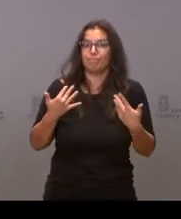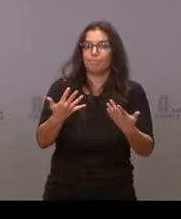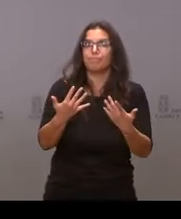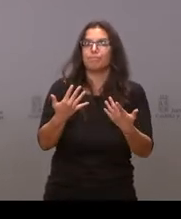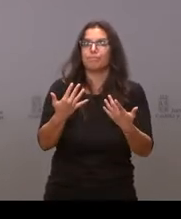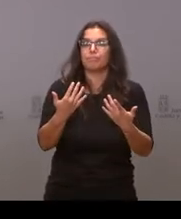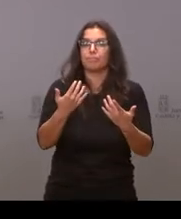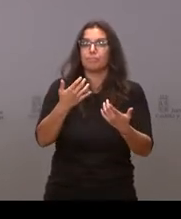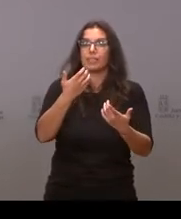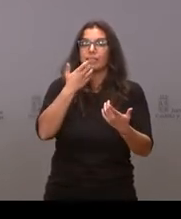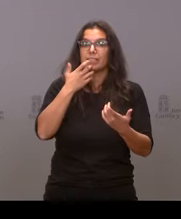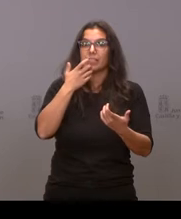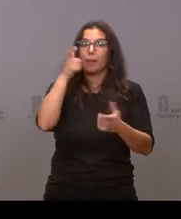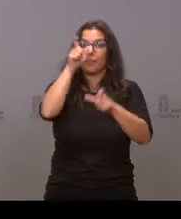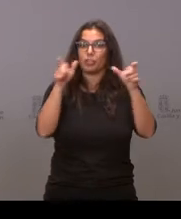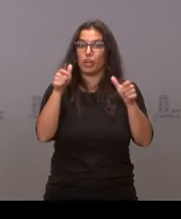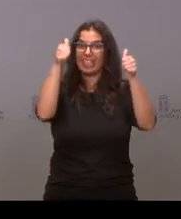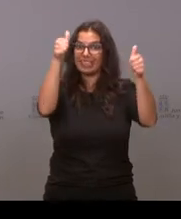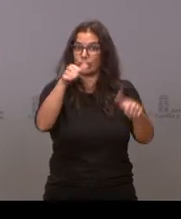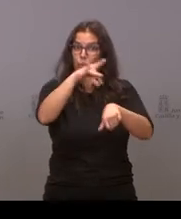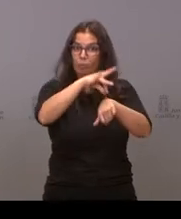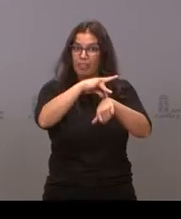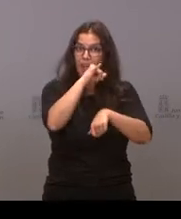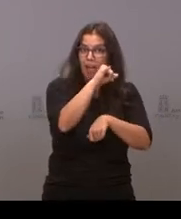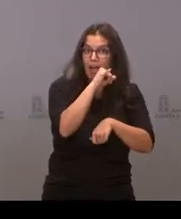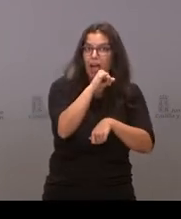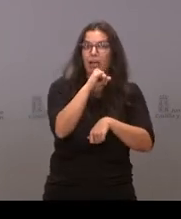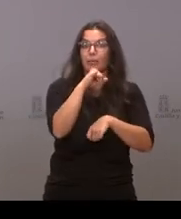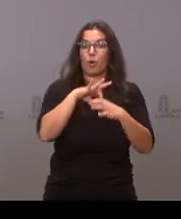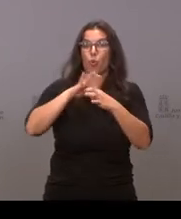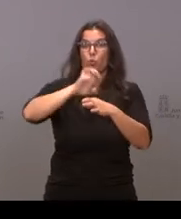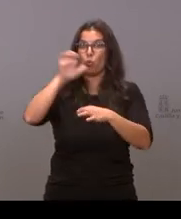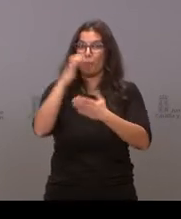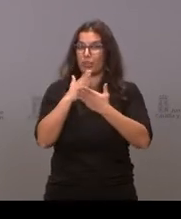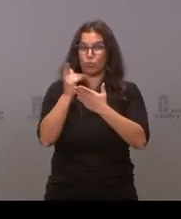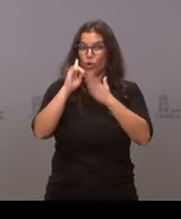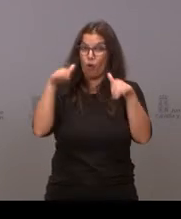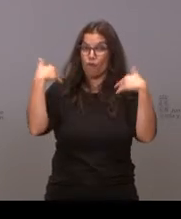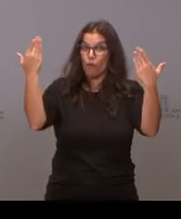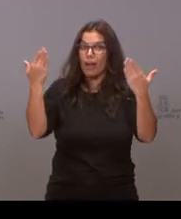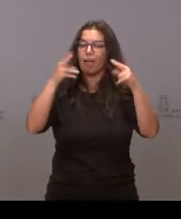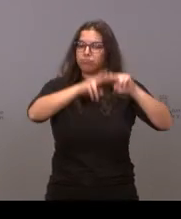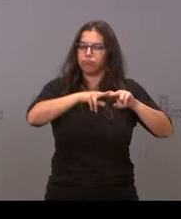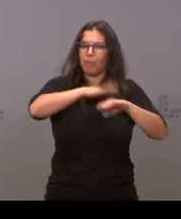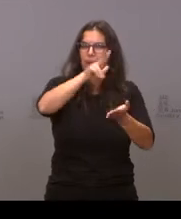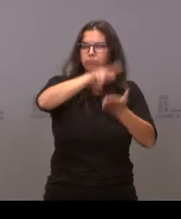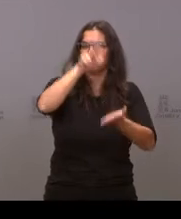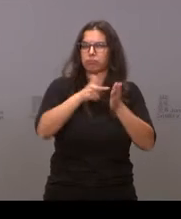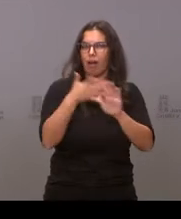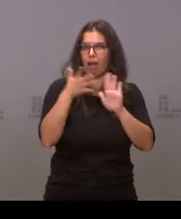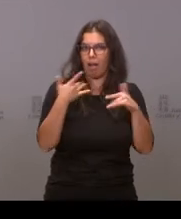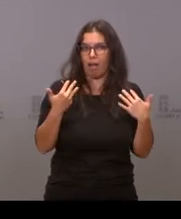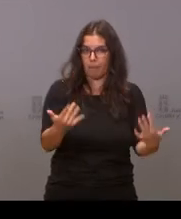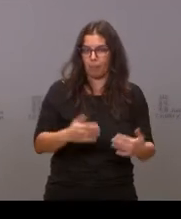para aquellos especialistas que no son comunitarios en tercer lugar estamos trabajando para